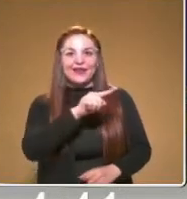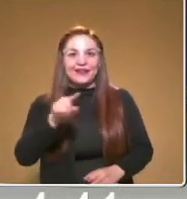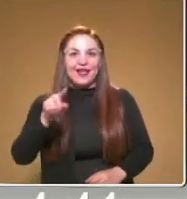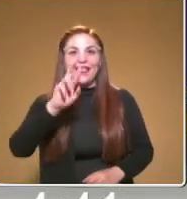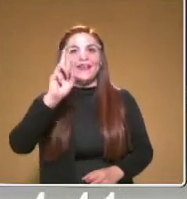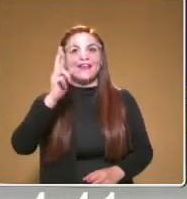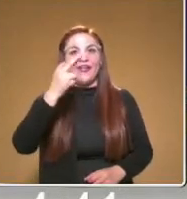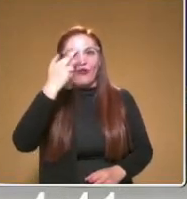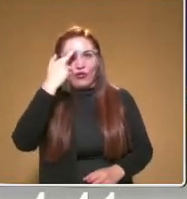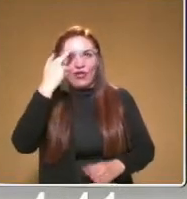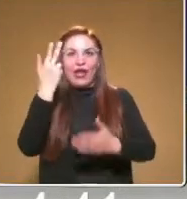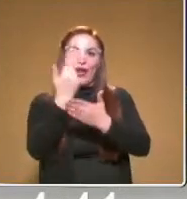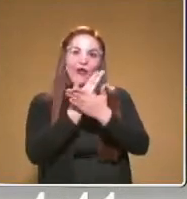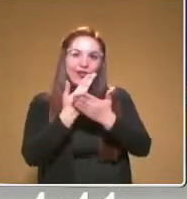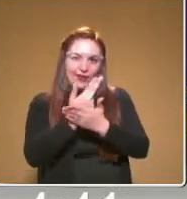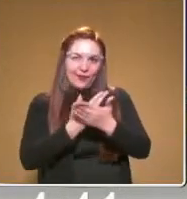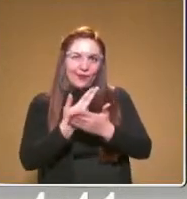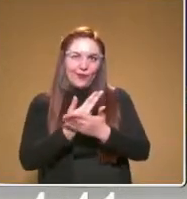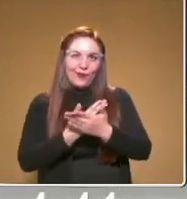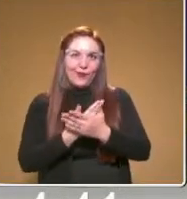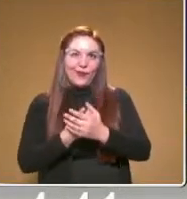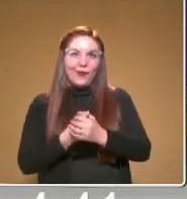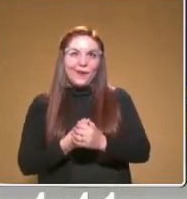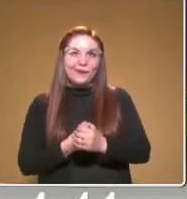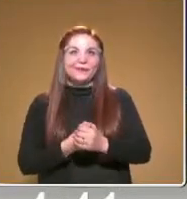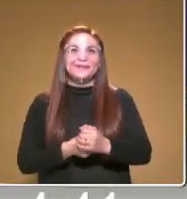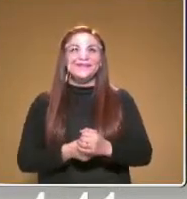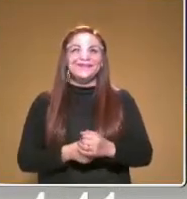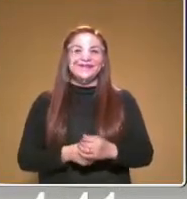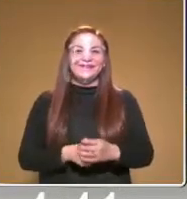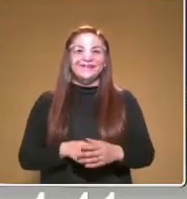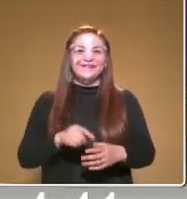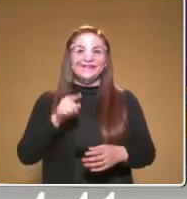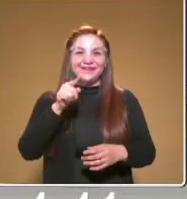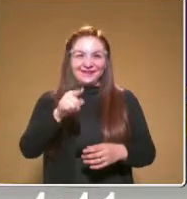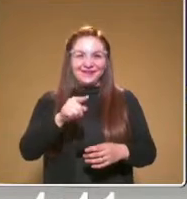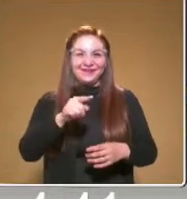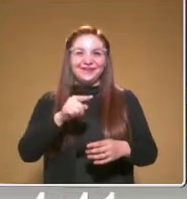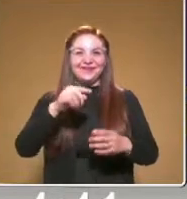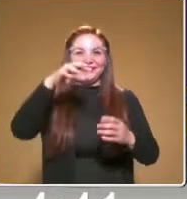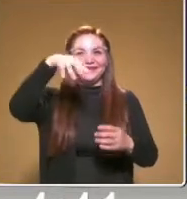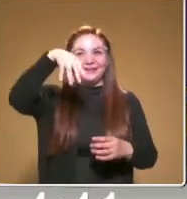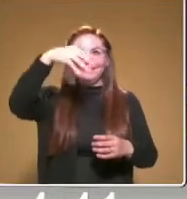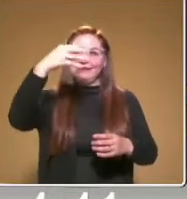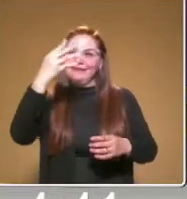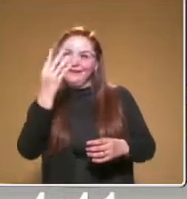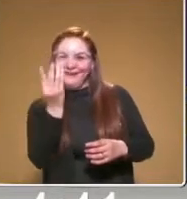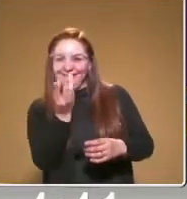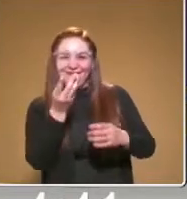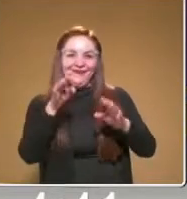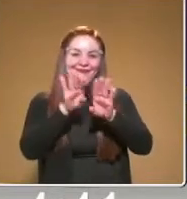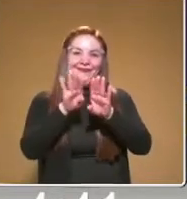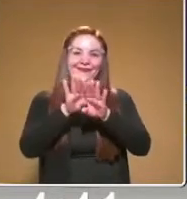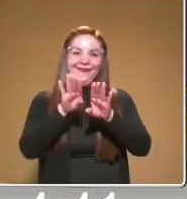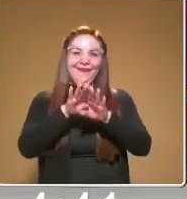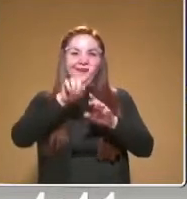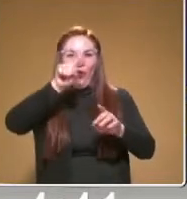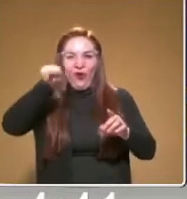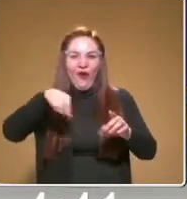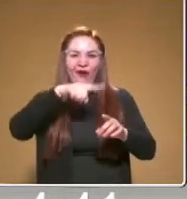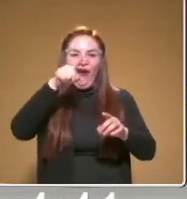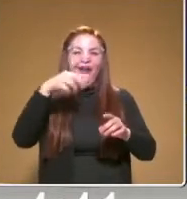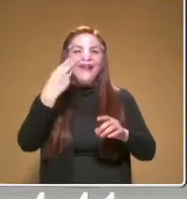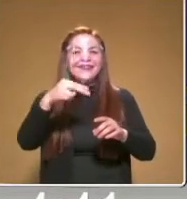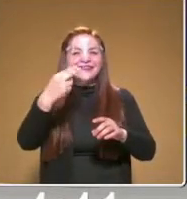lo del dibujo de ese monito, creo que se llama Yoda o algo similar. Tú dices, a ver, ¿cómo quedaría no, si que se nos da? Escriban, maestra, ¿cómo se llamaba ¿Cómo monito? Se llamaba